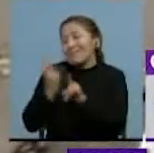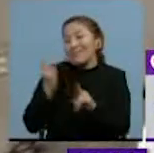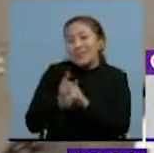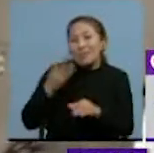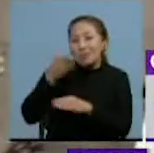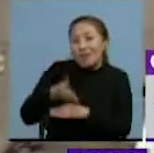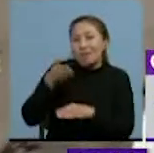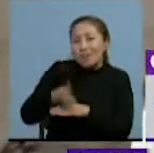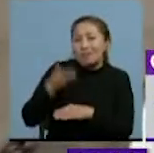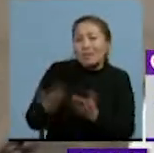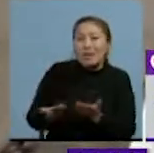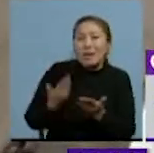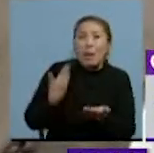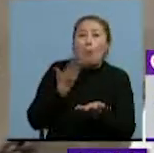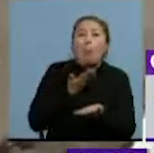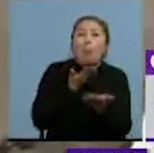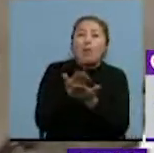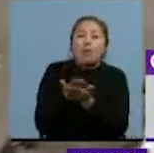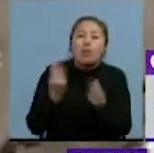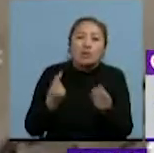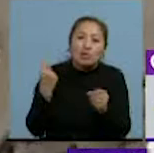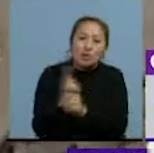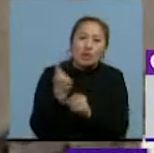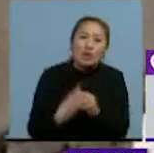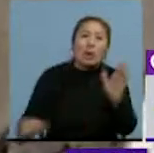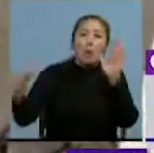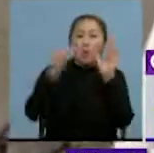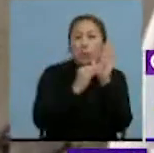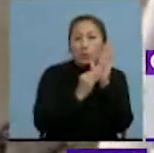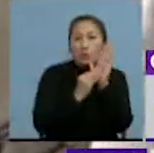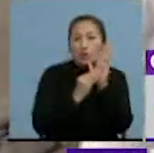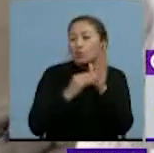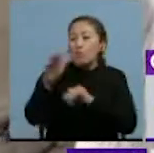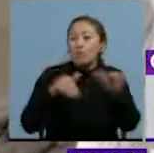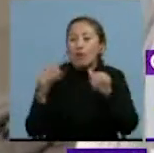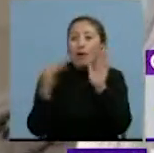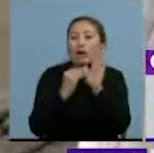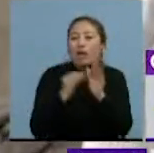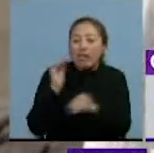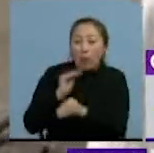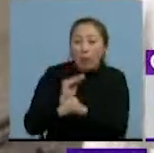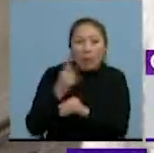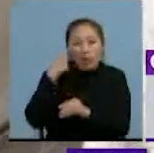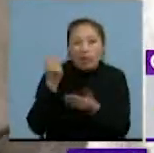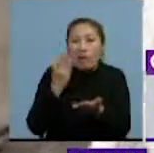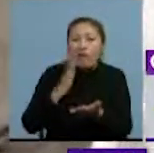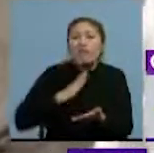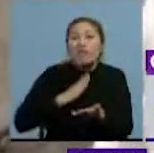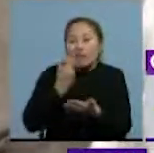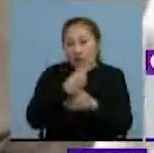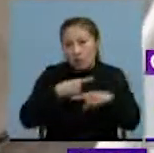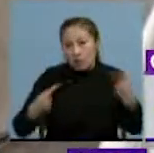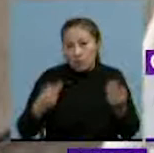que no se puede incorporar gente sin tener recursos, porque directamente afecta a